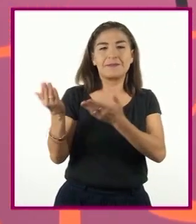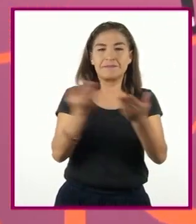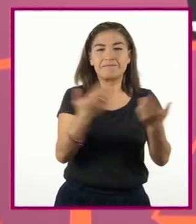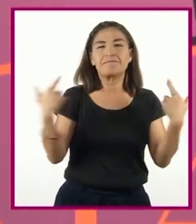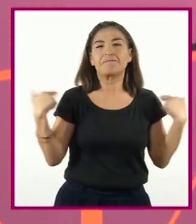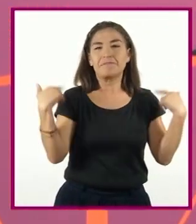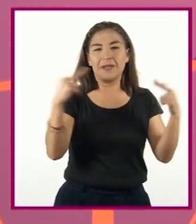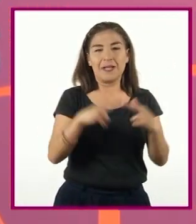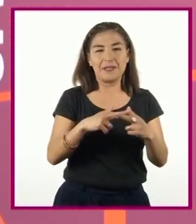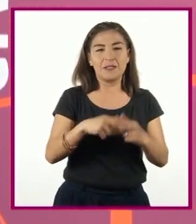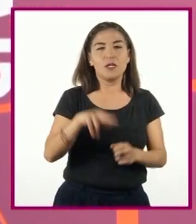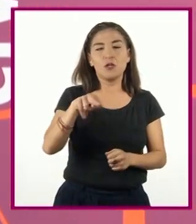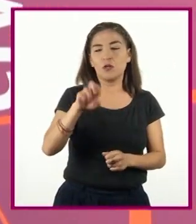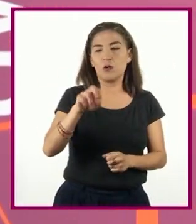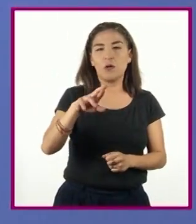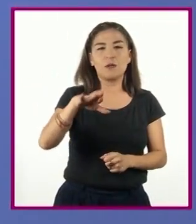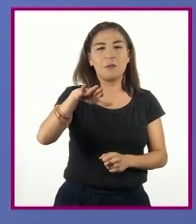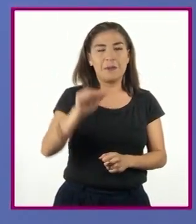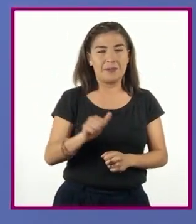de la profesora Norma Leiva.